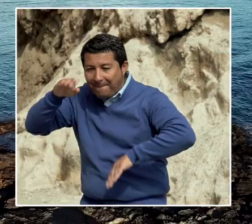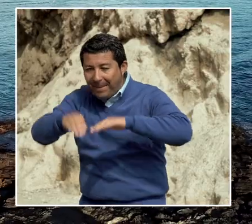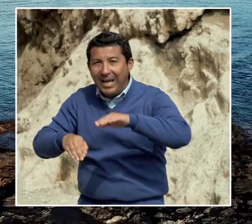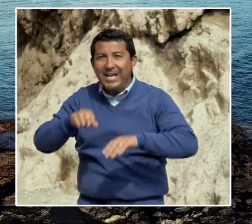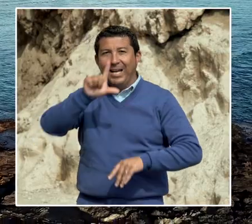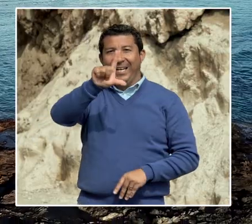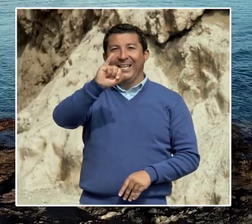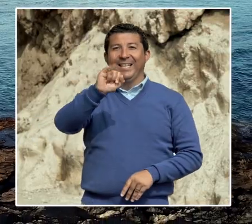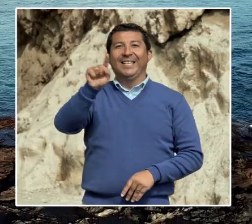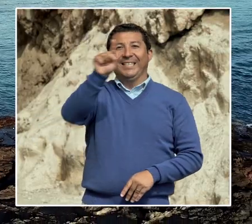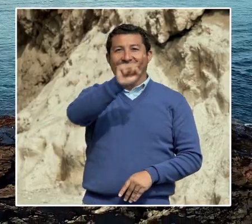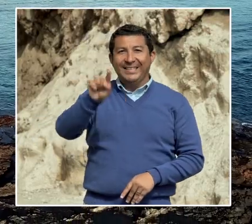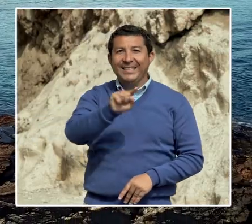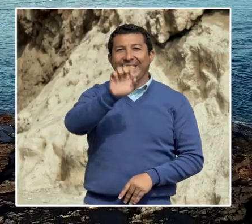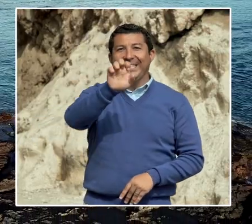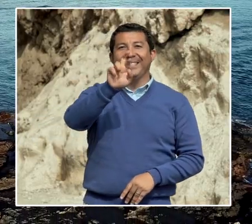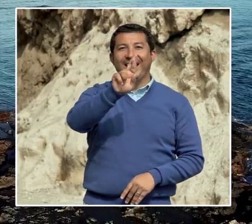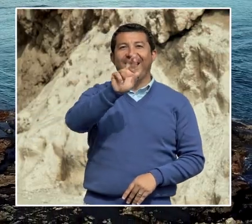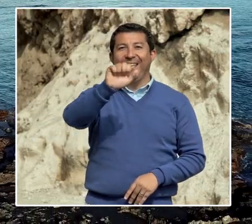y la ligera